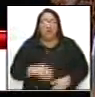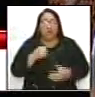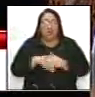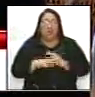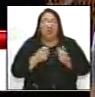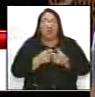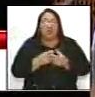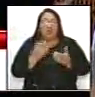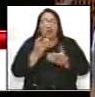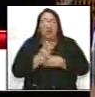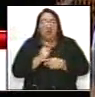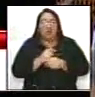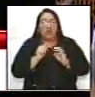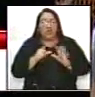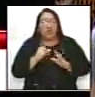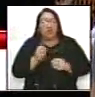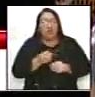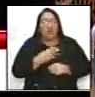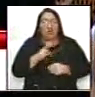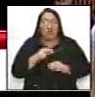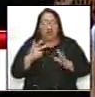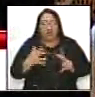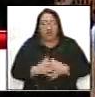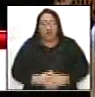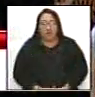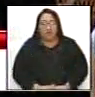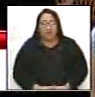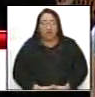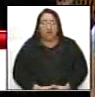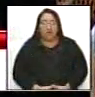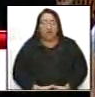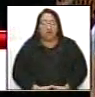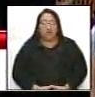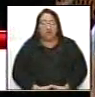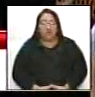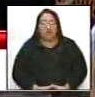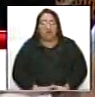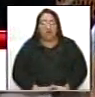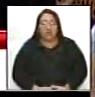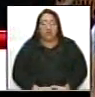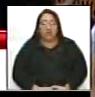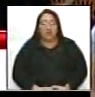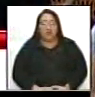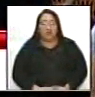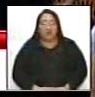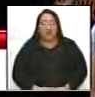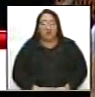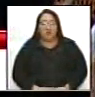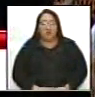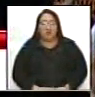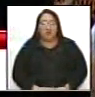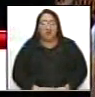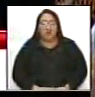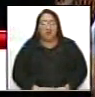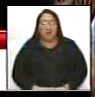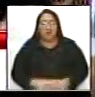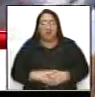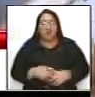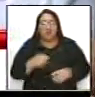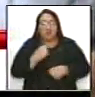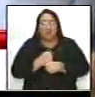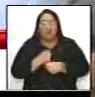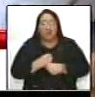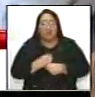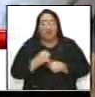de fecha 7 de mayo del 2018. Esta norma busca crear equidad entre los docentes que laboran